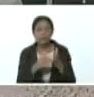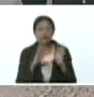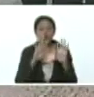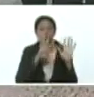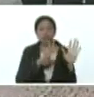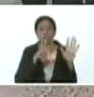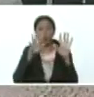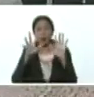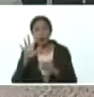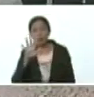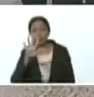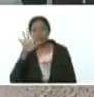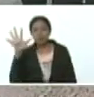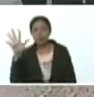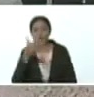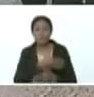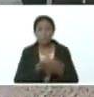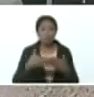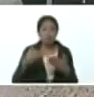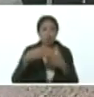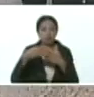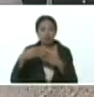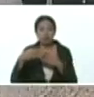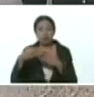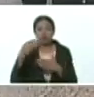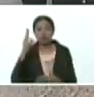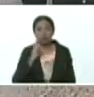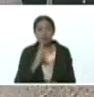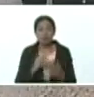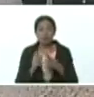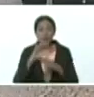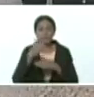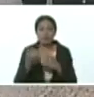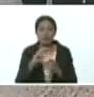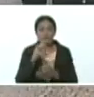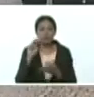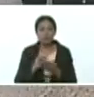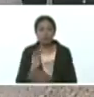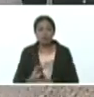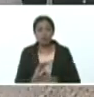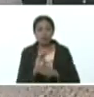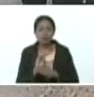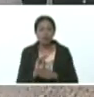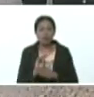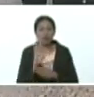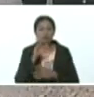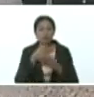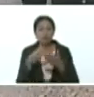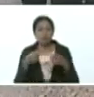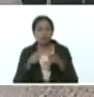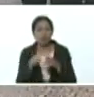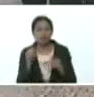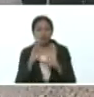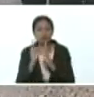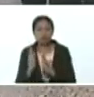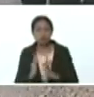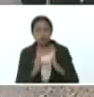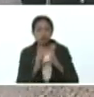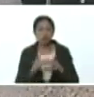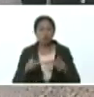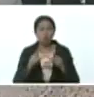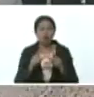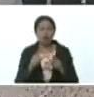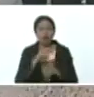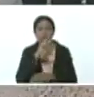14.945 millones de bolívares para el Plan Nacional de Prevención y Control de Enfermedades Transmitidas por Vectores a